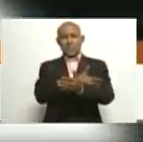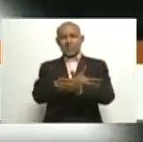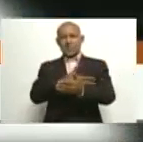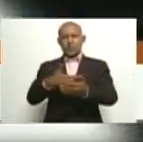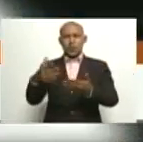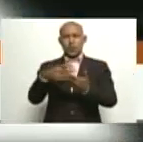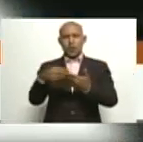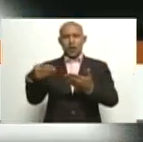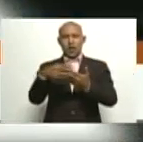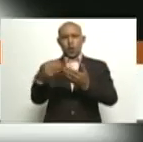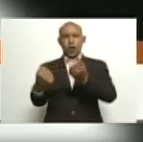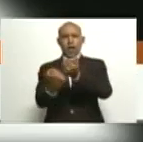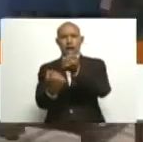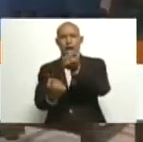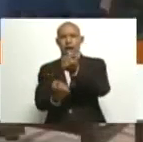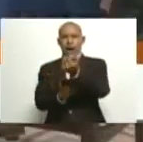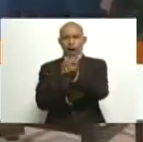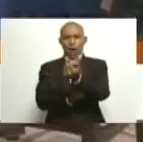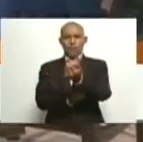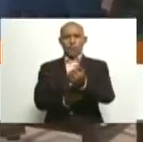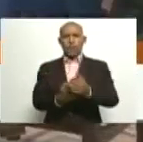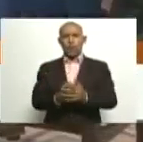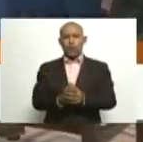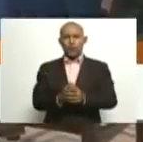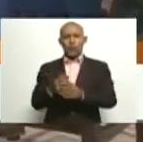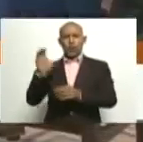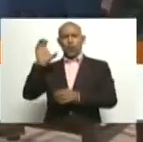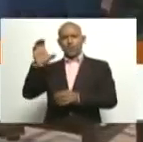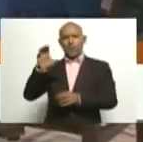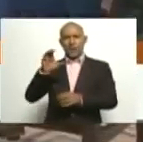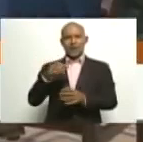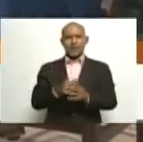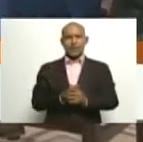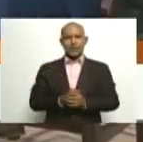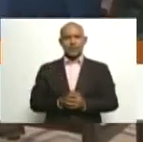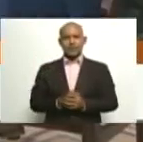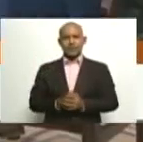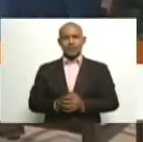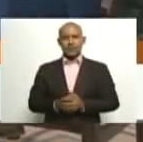8.000 millones de dólares para respaldar sus acciones ofensivas en contra del pueblo palestino.